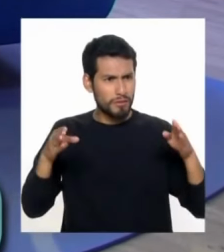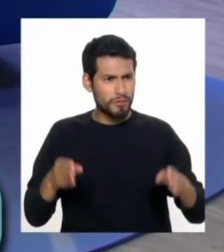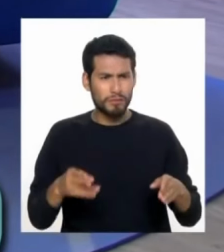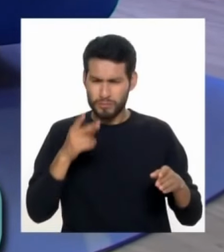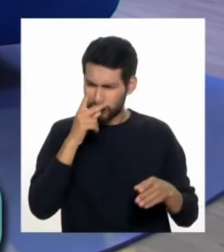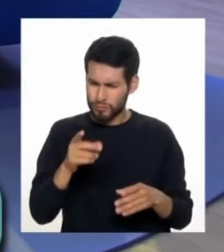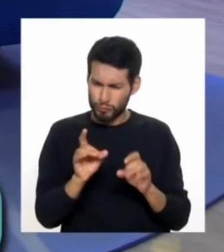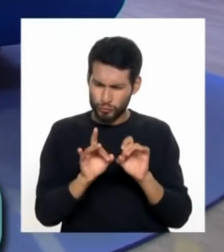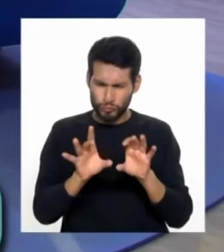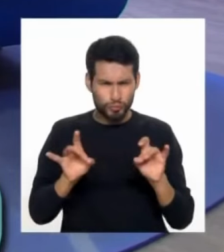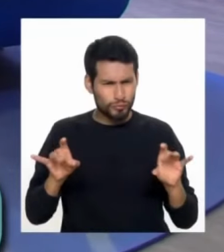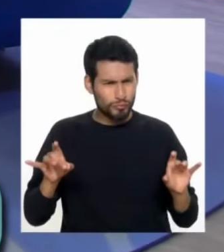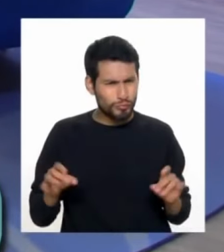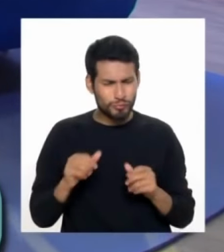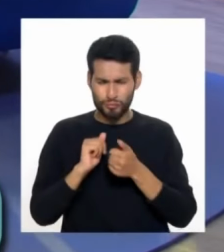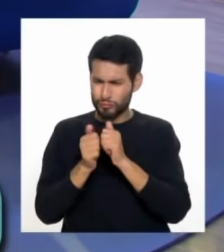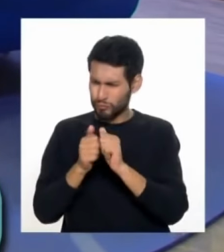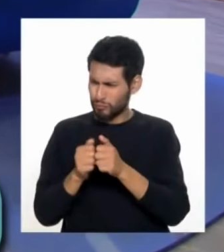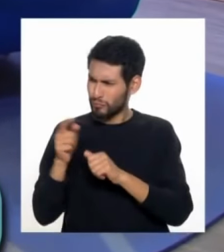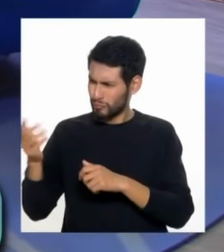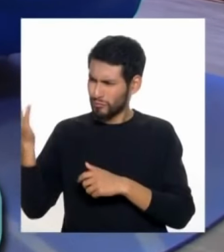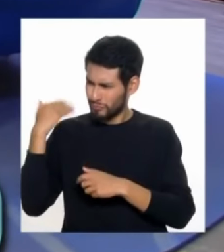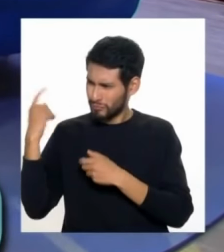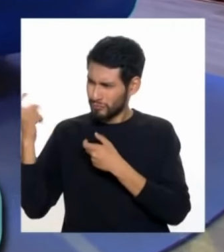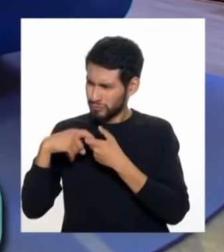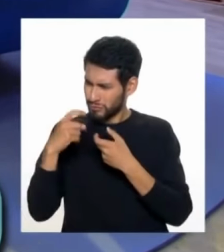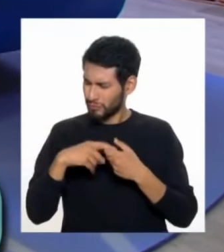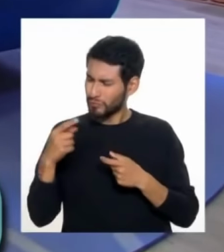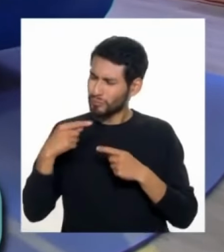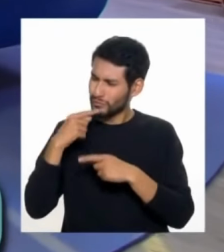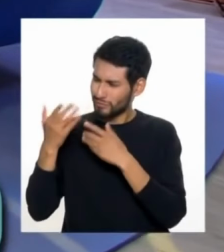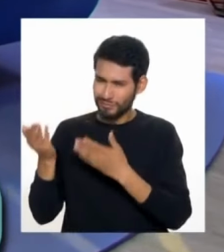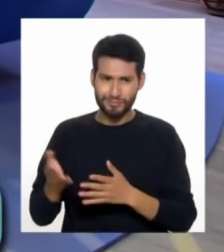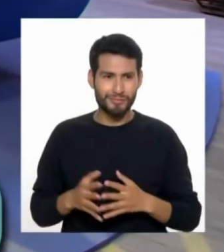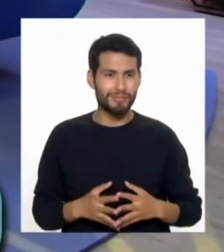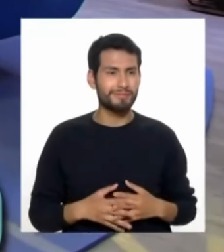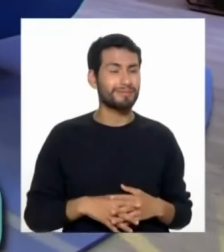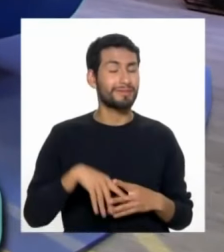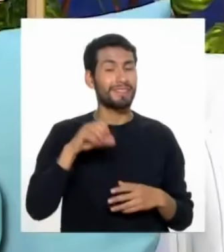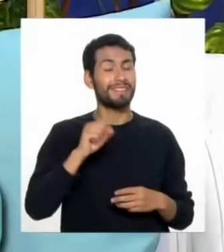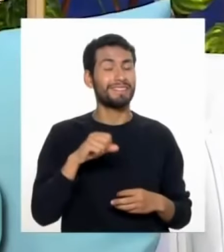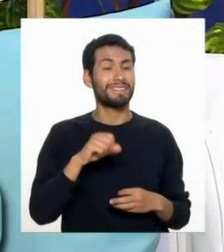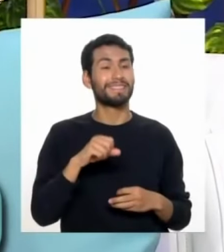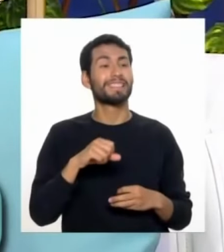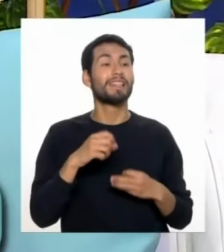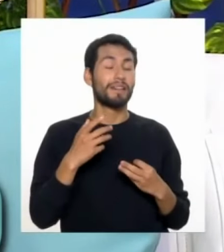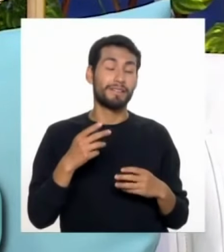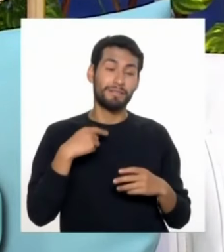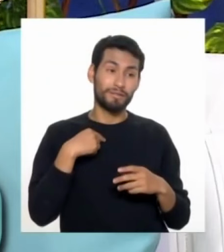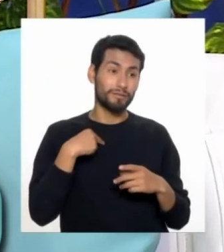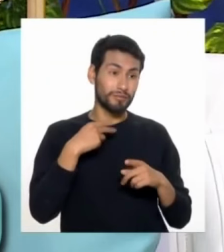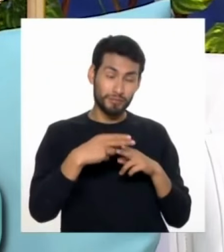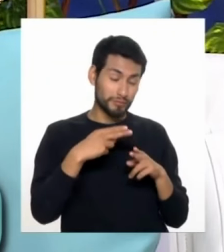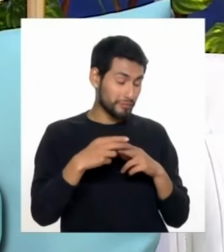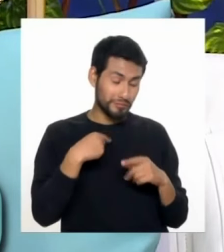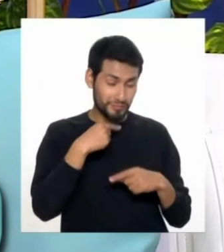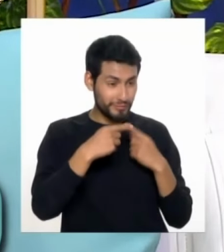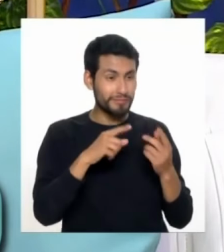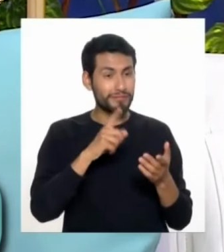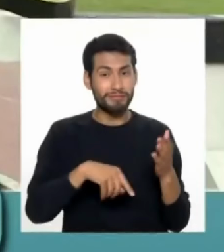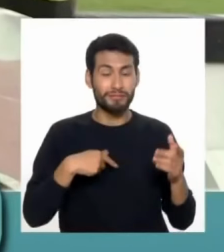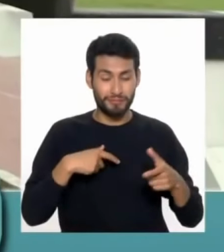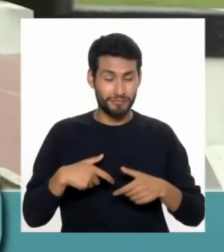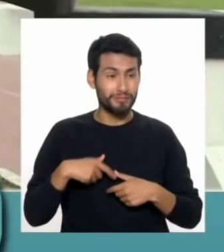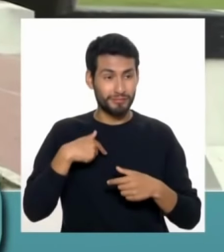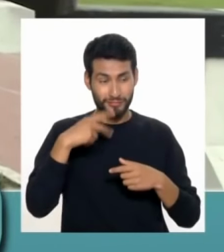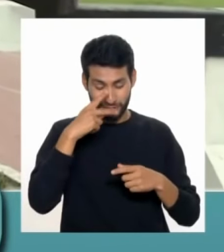vemos muchos concursos en donde tú has participado. Coméntanos. Bueno, algo breve que les puedo decir es que las medallas que están